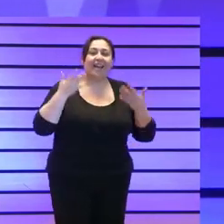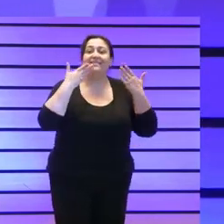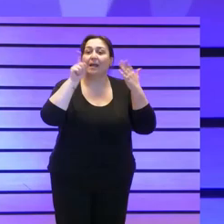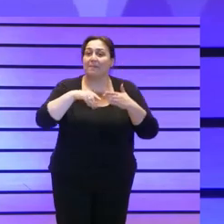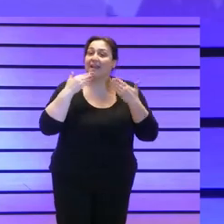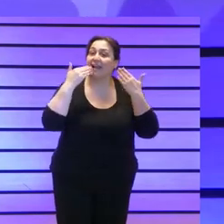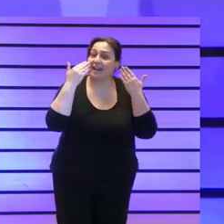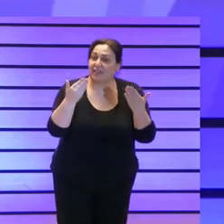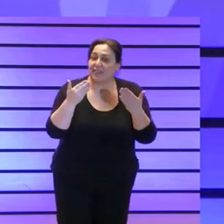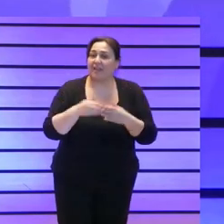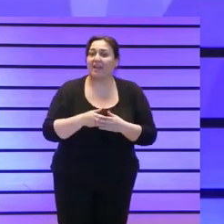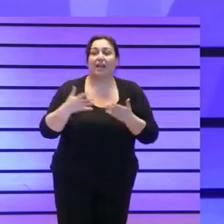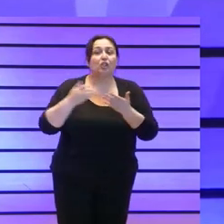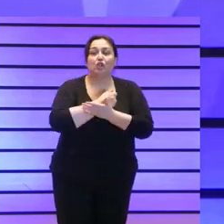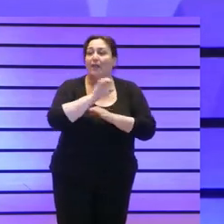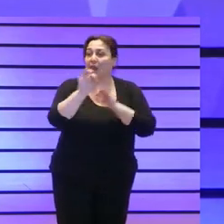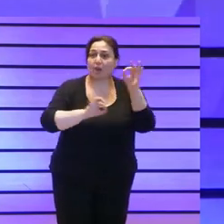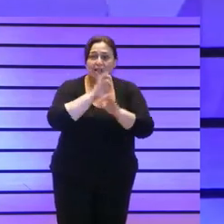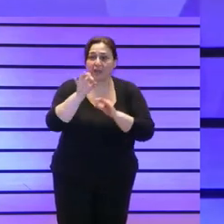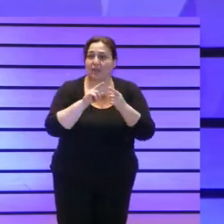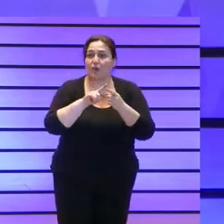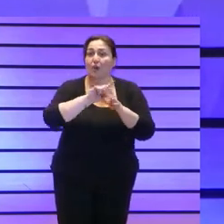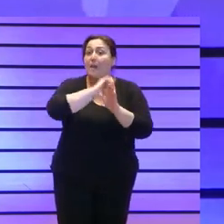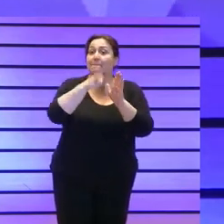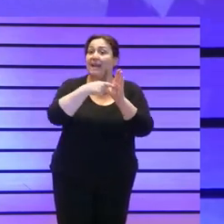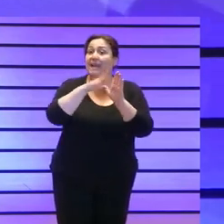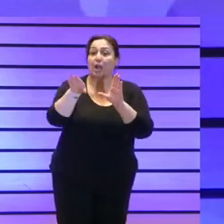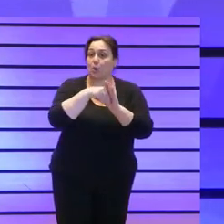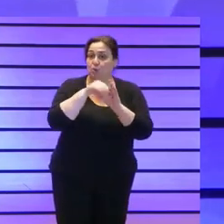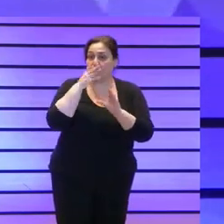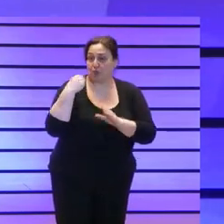Agradecer, por supuesto, a toda la organización, a Plena Inclusión por llamarnos,